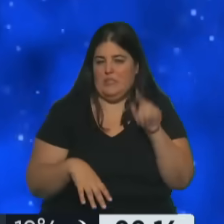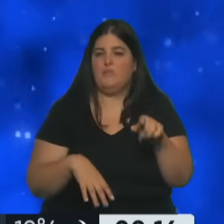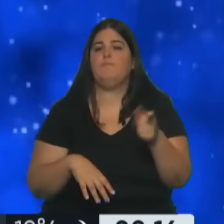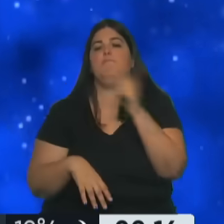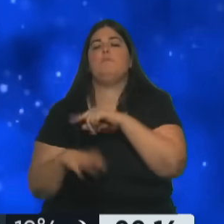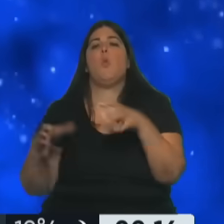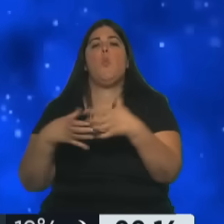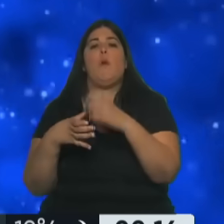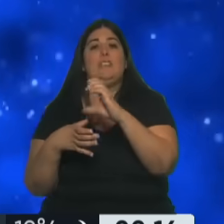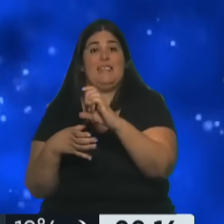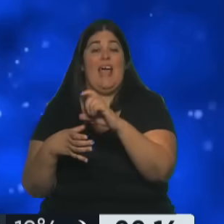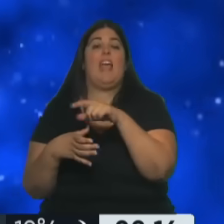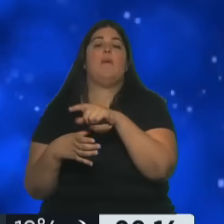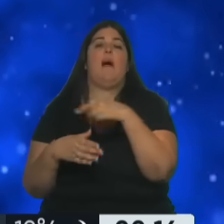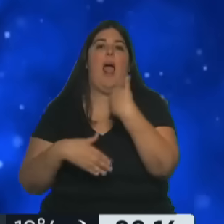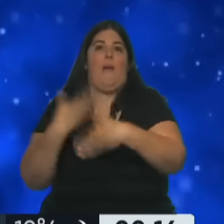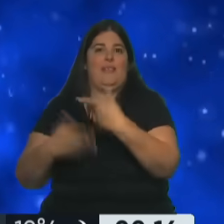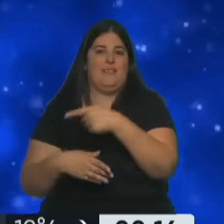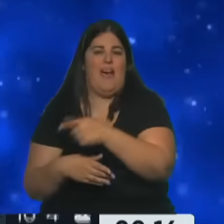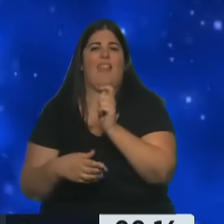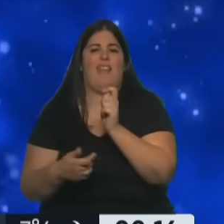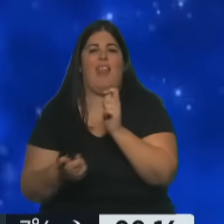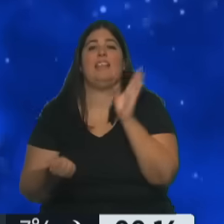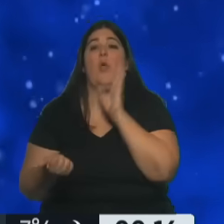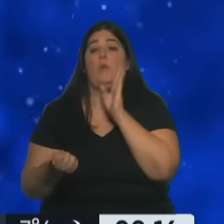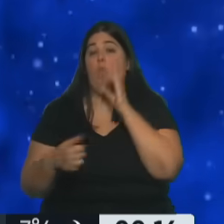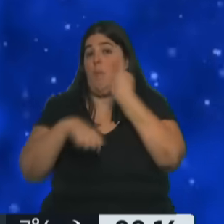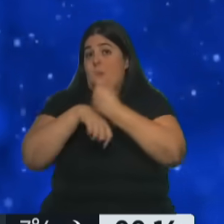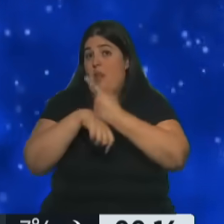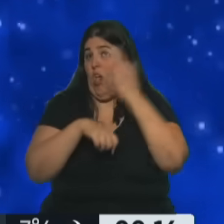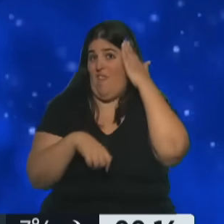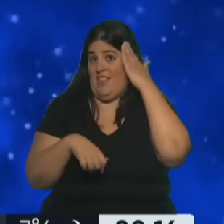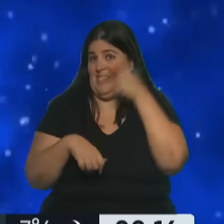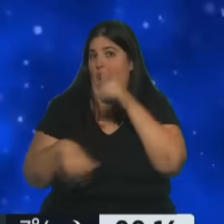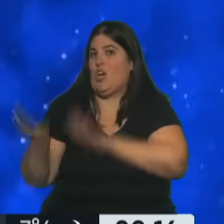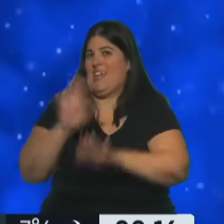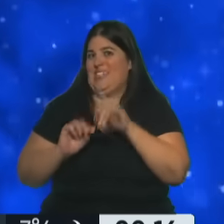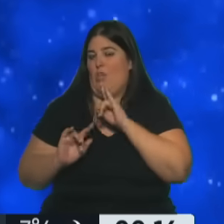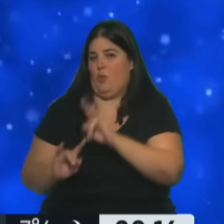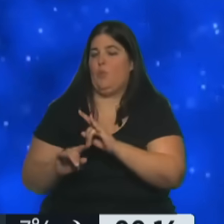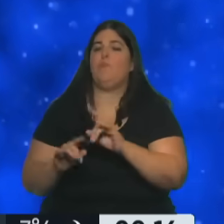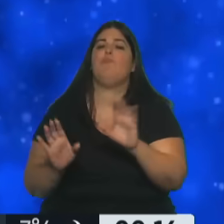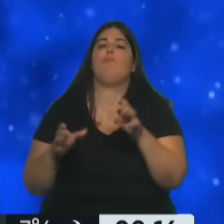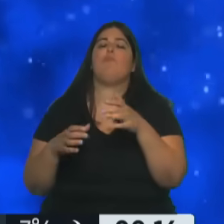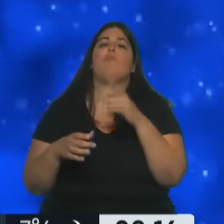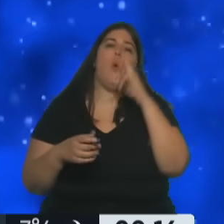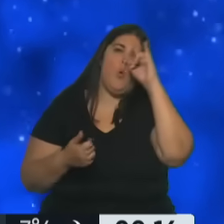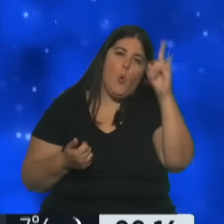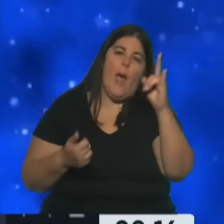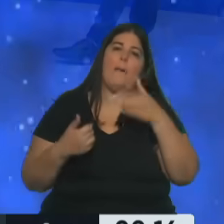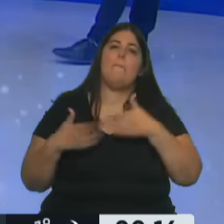camino para avanzar en la Copa. Estados Unidos, cabeza de serie, porque es el organizador. Uruguay, Panamá y